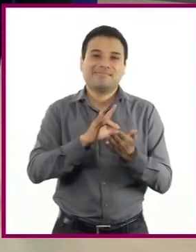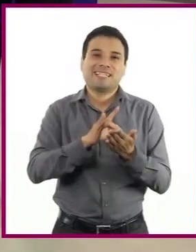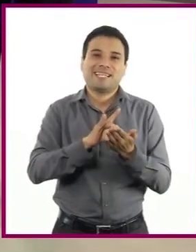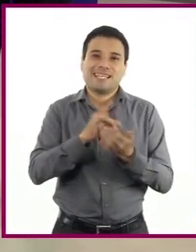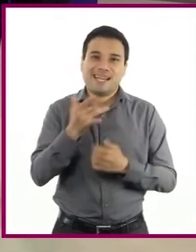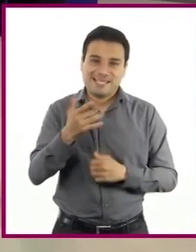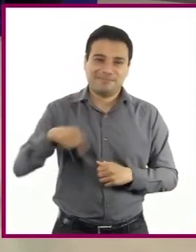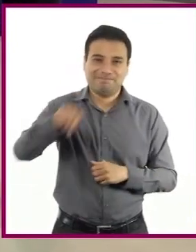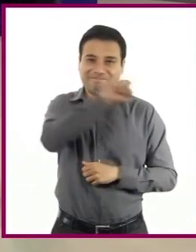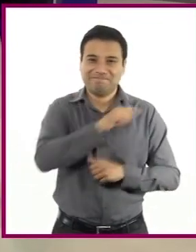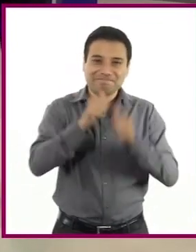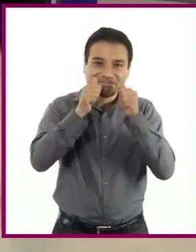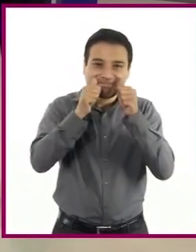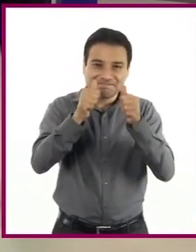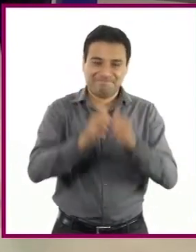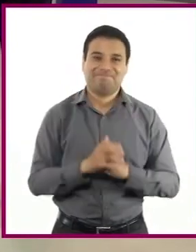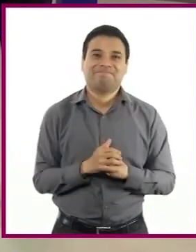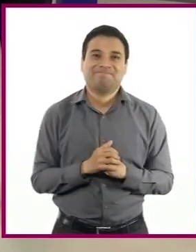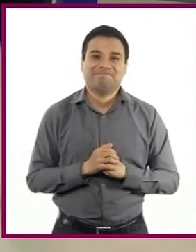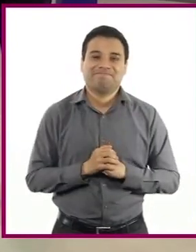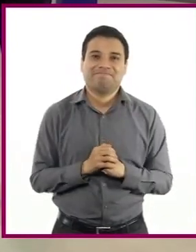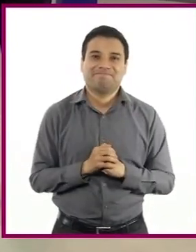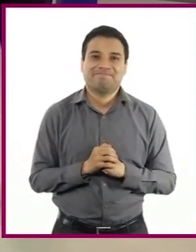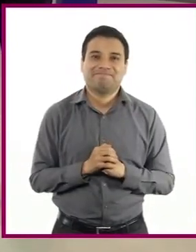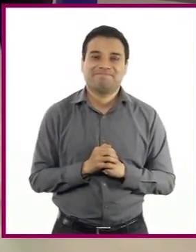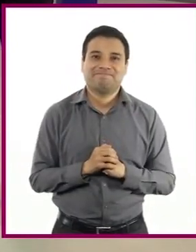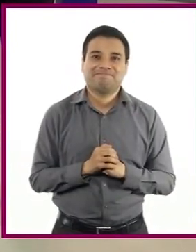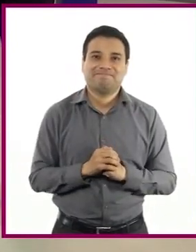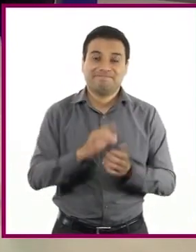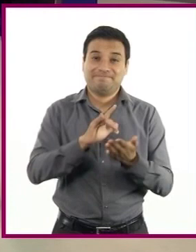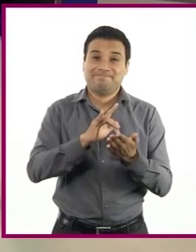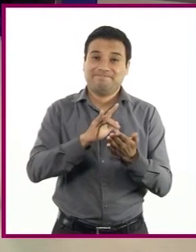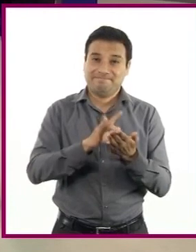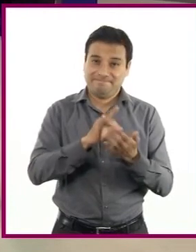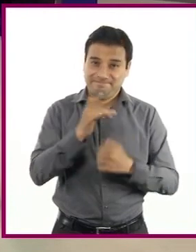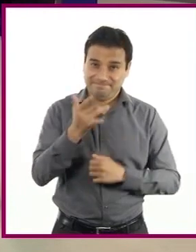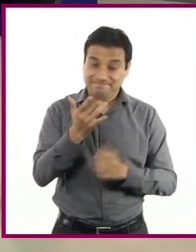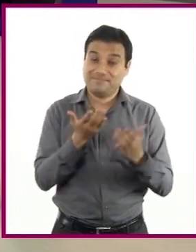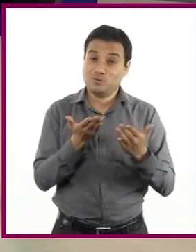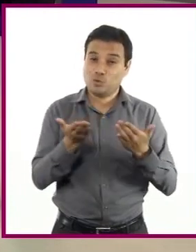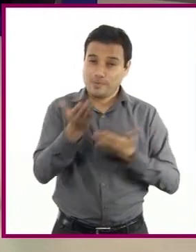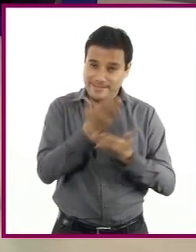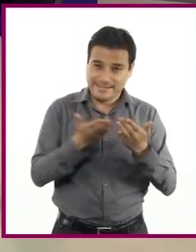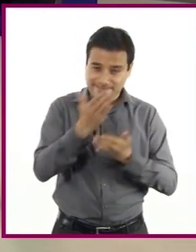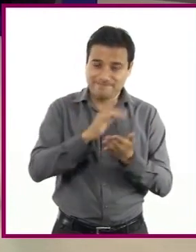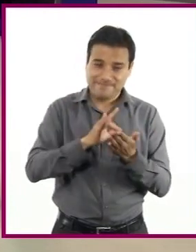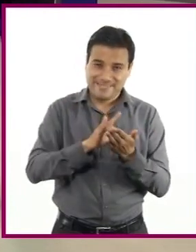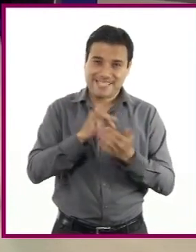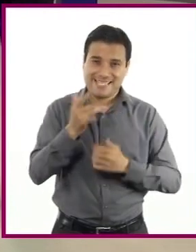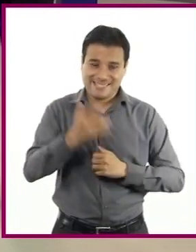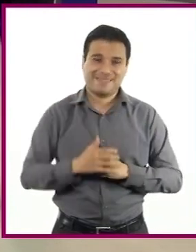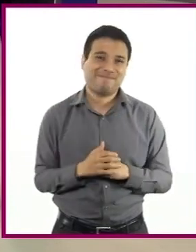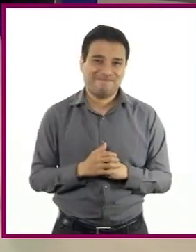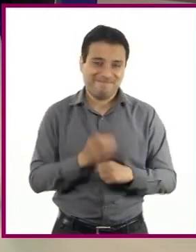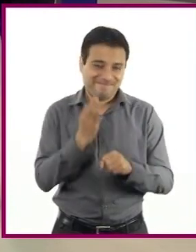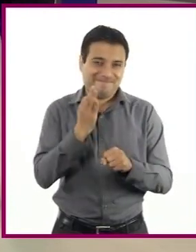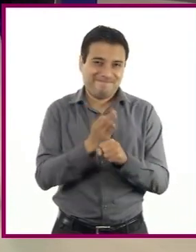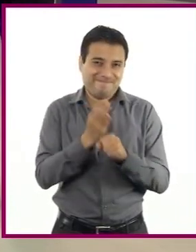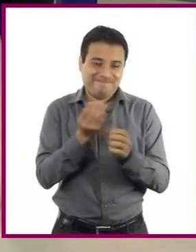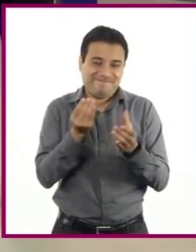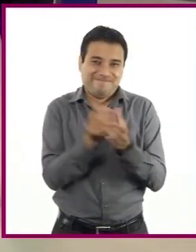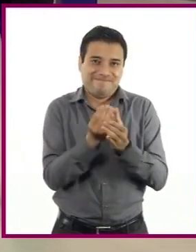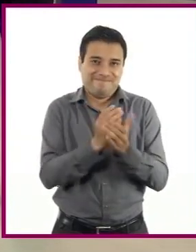agradecemos la atención brindada. Gracias por compartir con nosotros esta sesión de